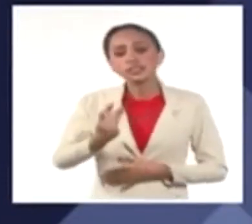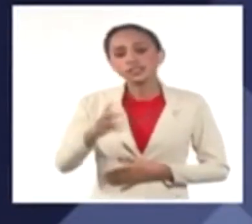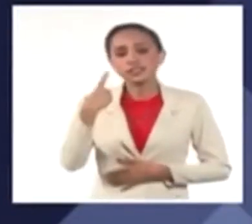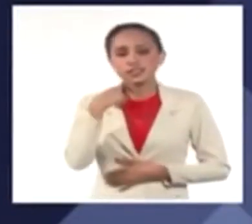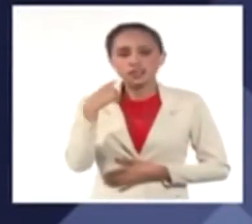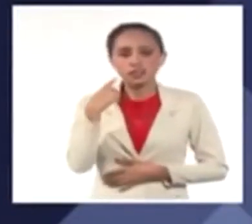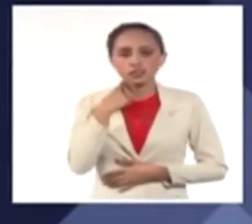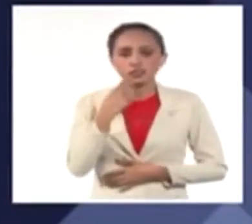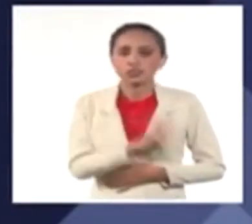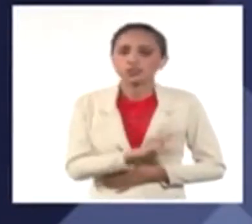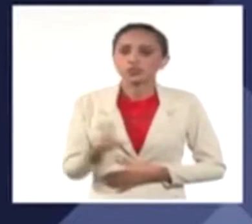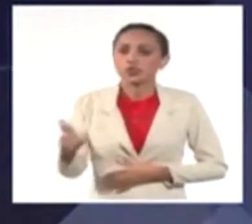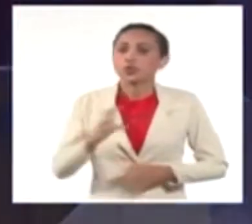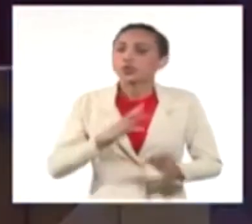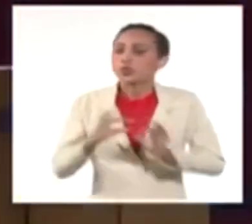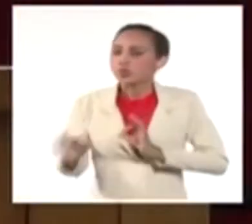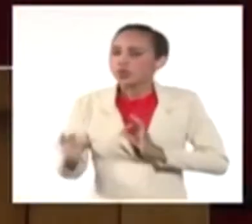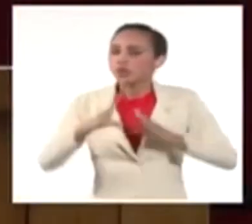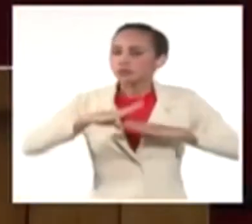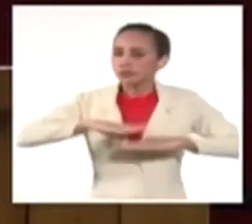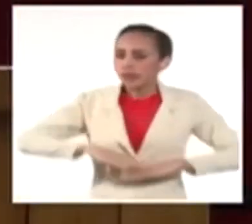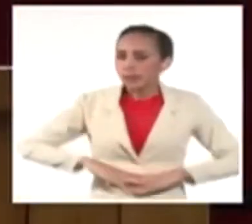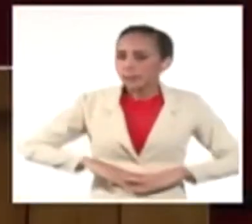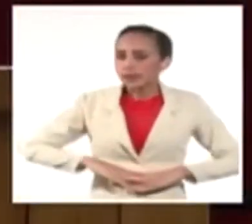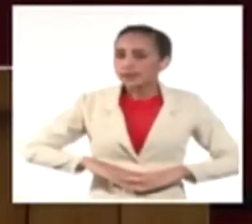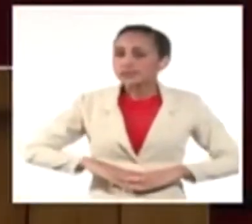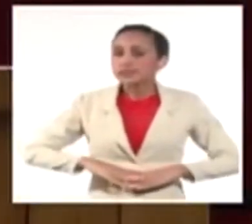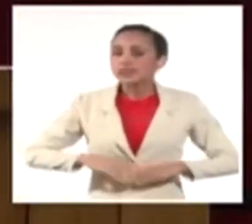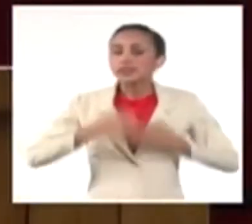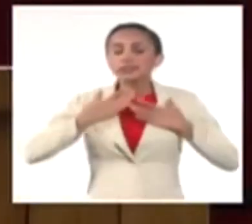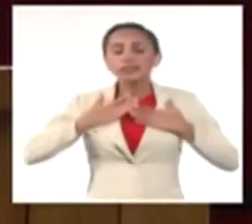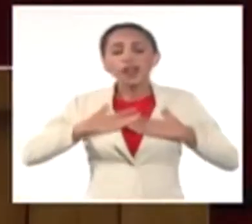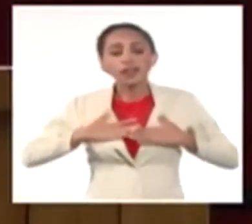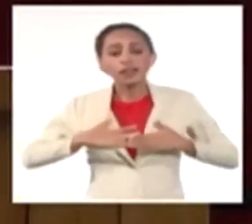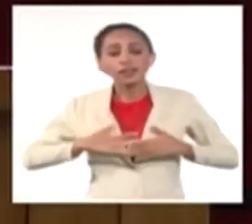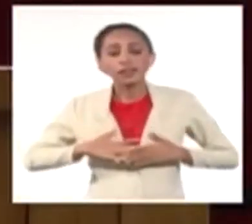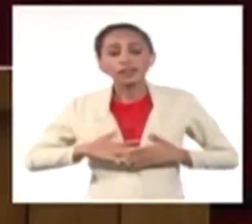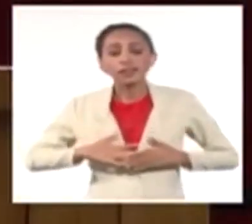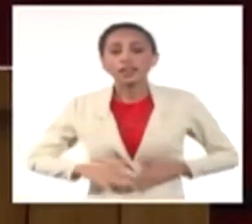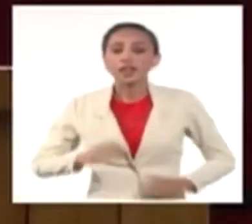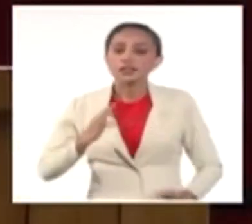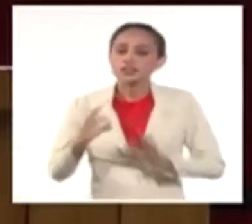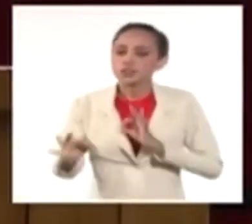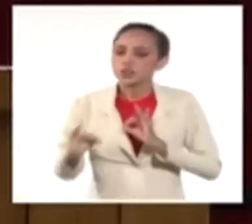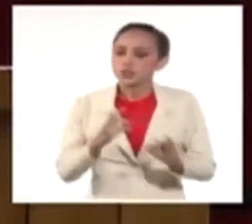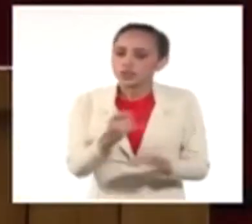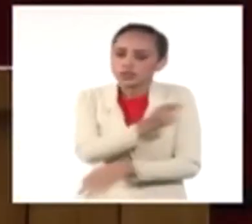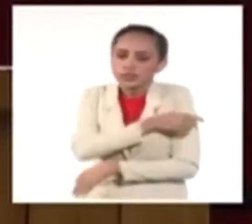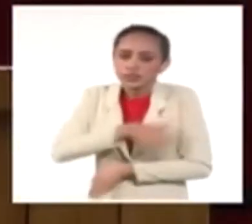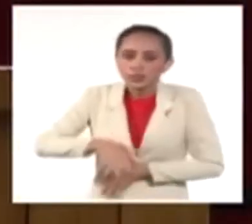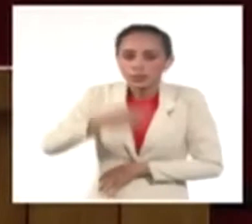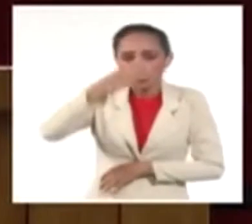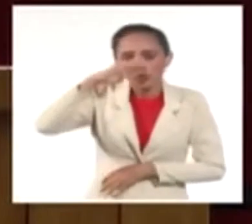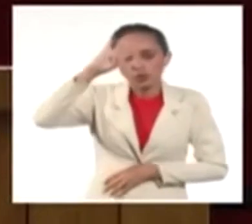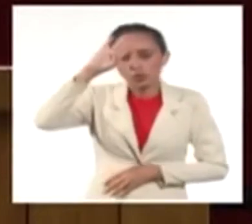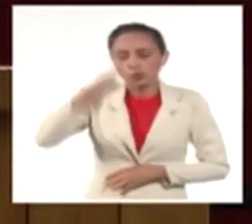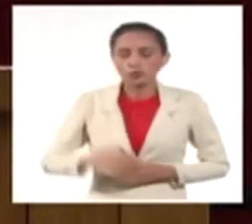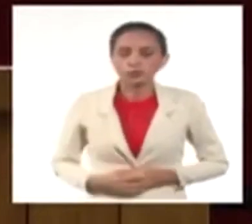la preservación de la paz, la tranquilidad y la seguridad ciudadana. Se